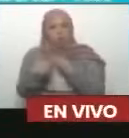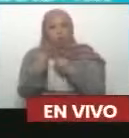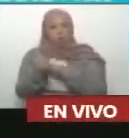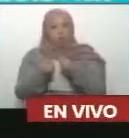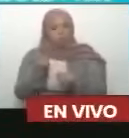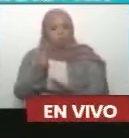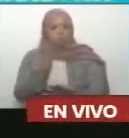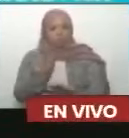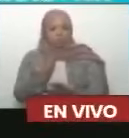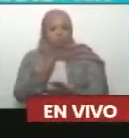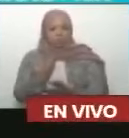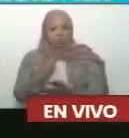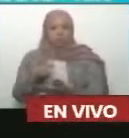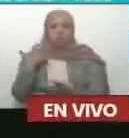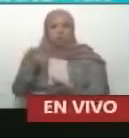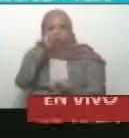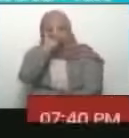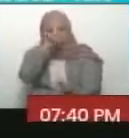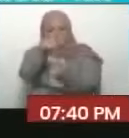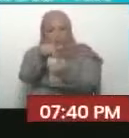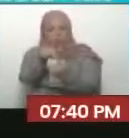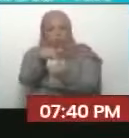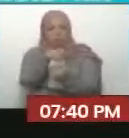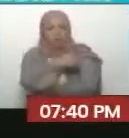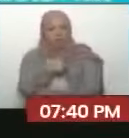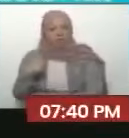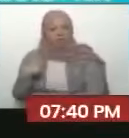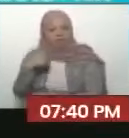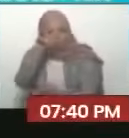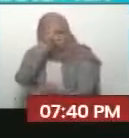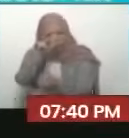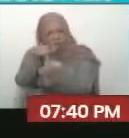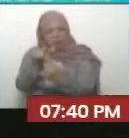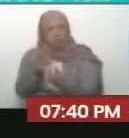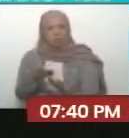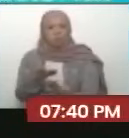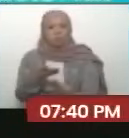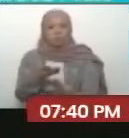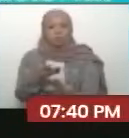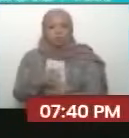ir, cuáles son las metas, qué queremos lograr.